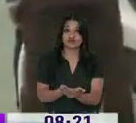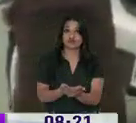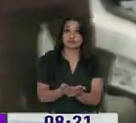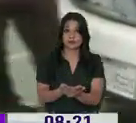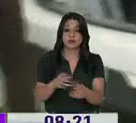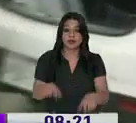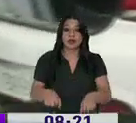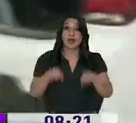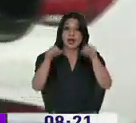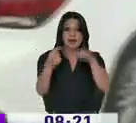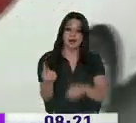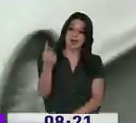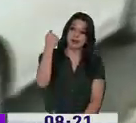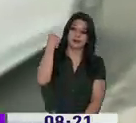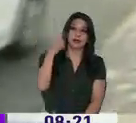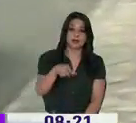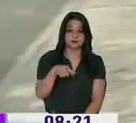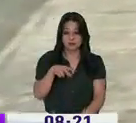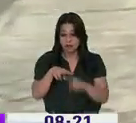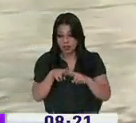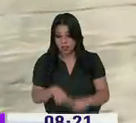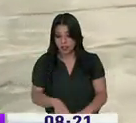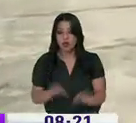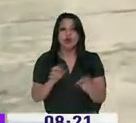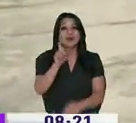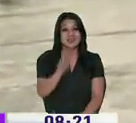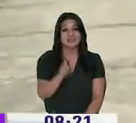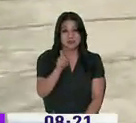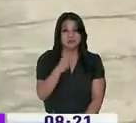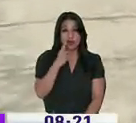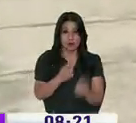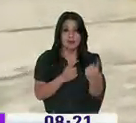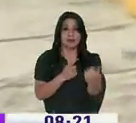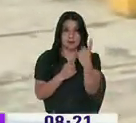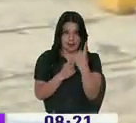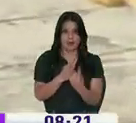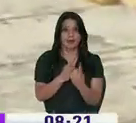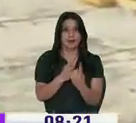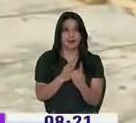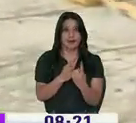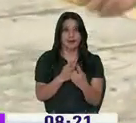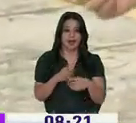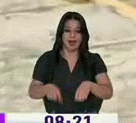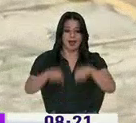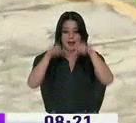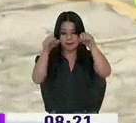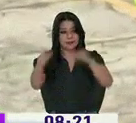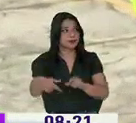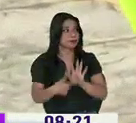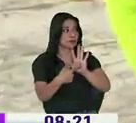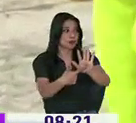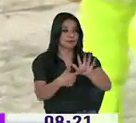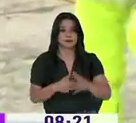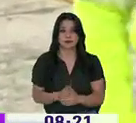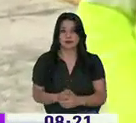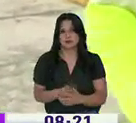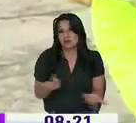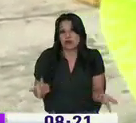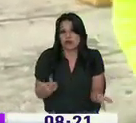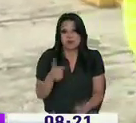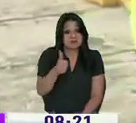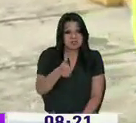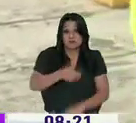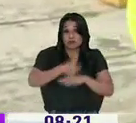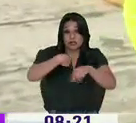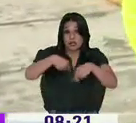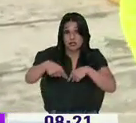abre el capó y ustedes verifican, o necesariamente el ciudadano tiene que bajarse, abrir el capó y mostrar los artículos que hay ahí? También